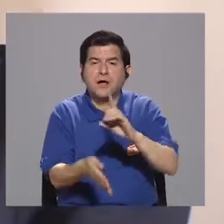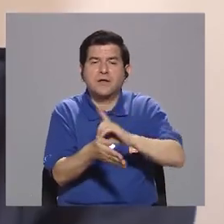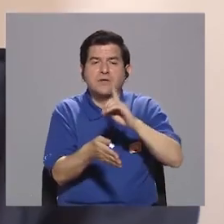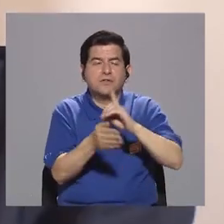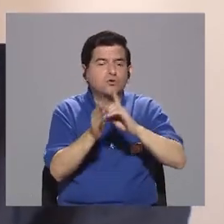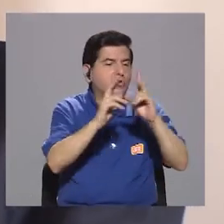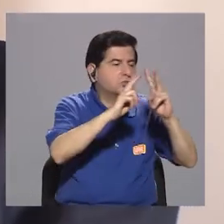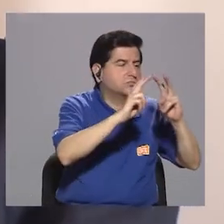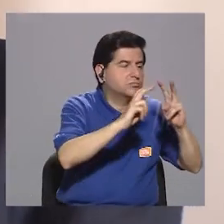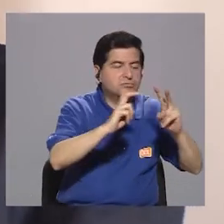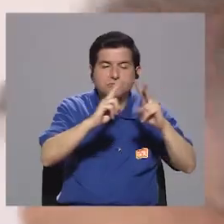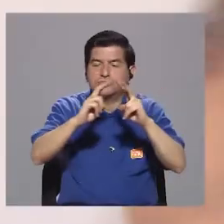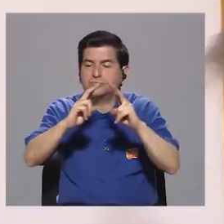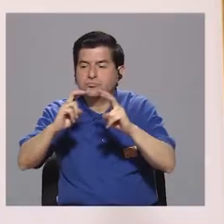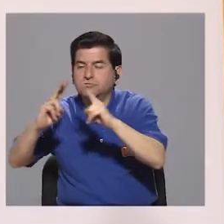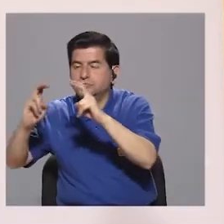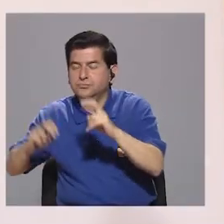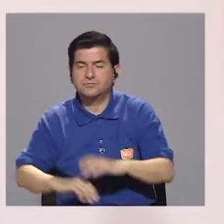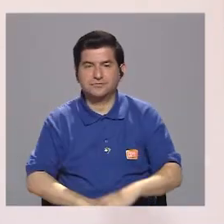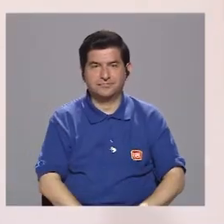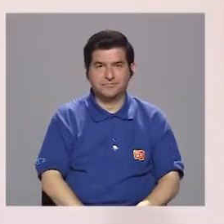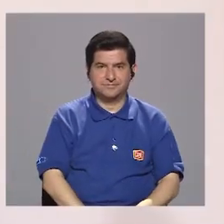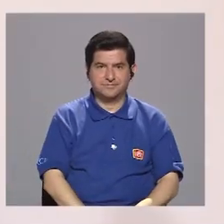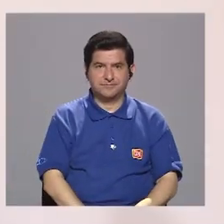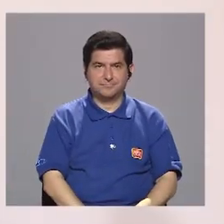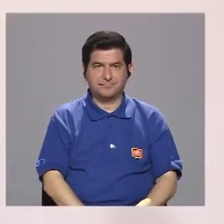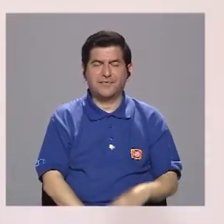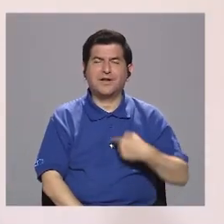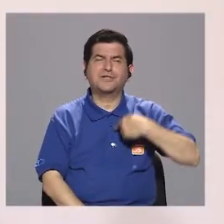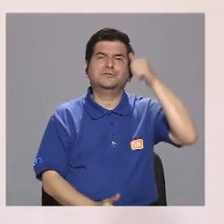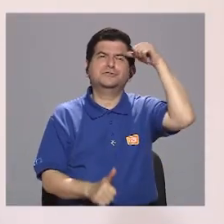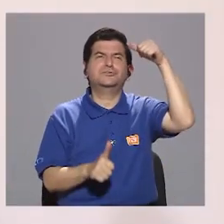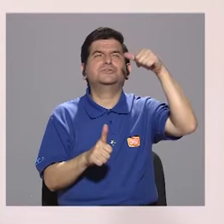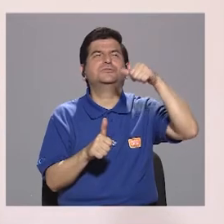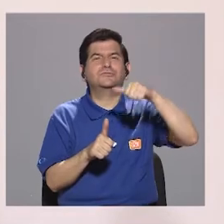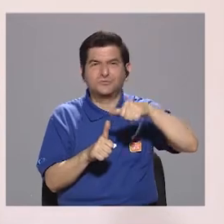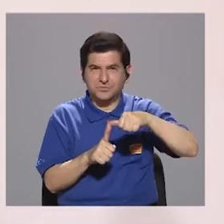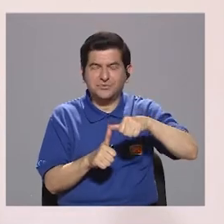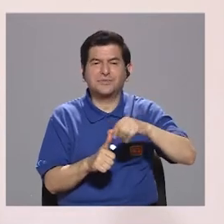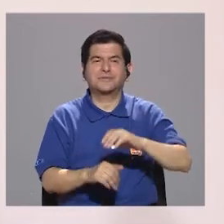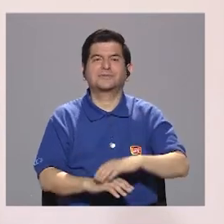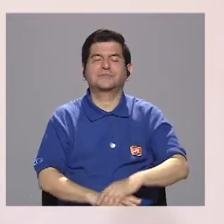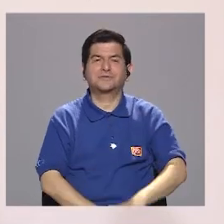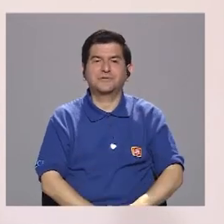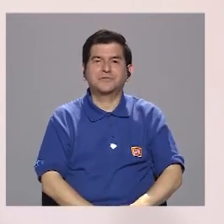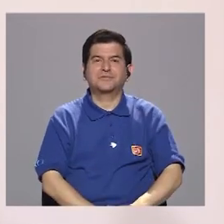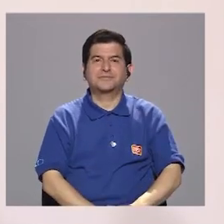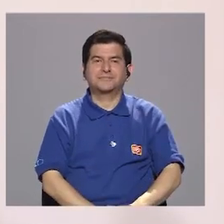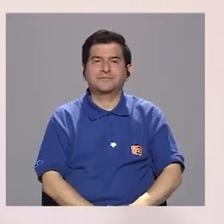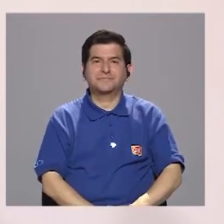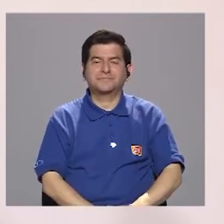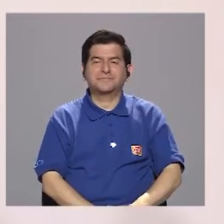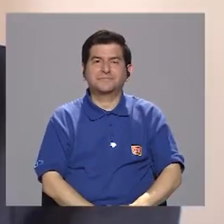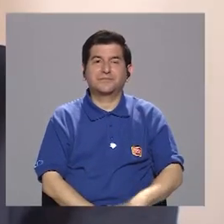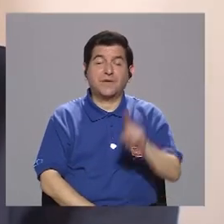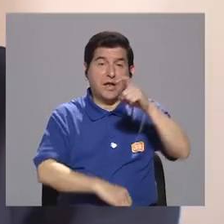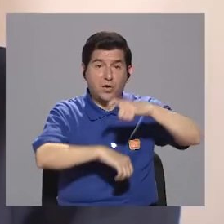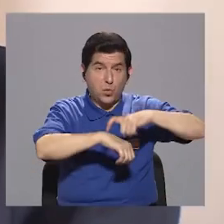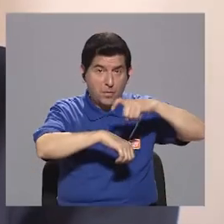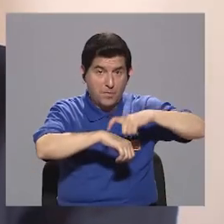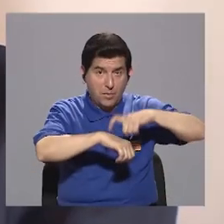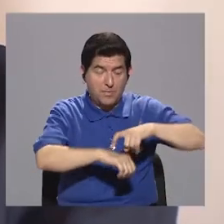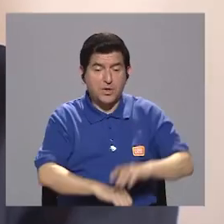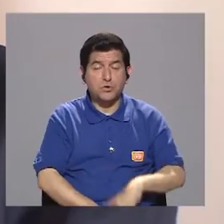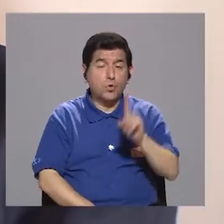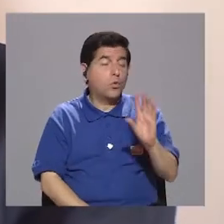a examinar a la gente y a recetarlos, ¿verdad? Y me acuerdo, nunca se me puede olvidar, que en un momento llegó